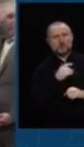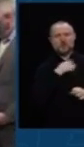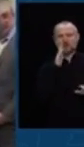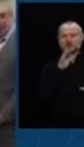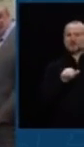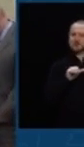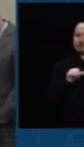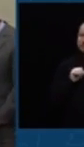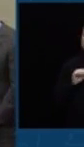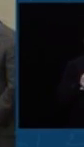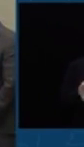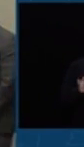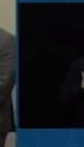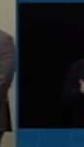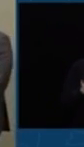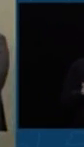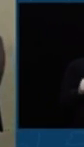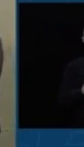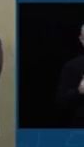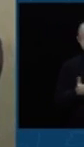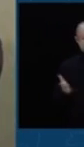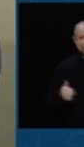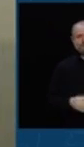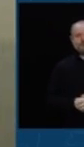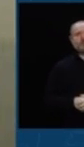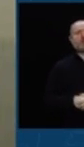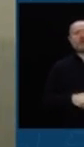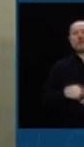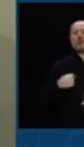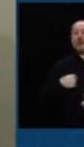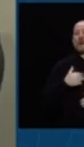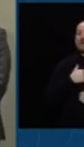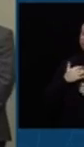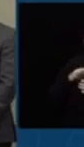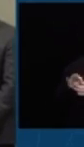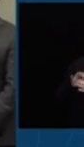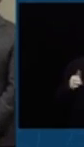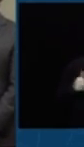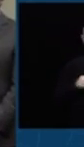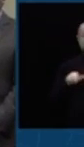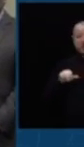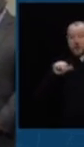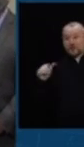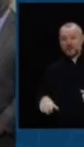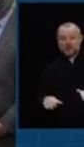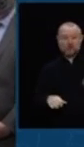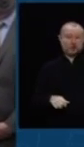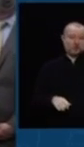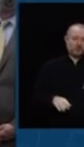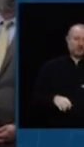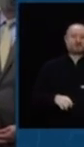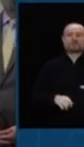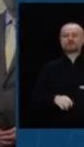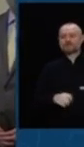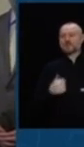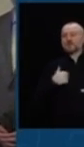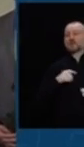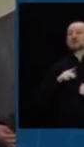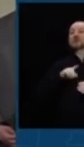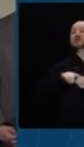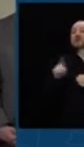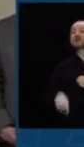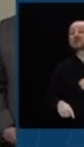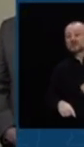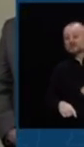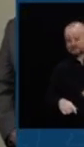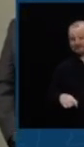más armas de fuego. Ella dijo que estas 2 áreas son el Bronx y también el Alto Manhattan. Ahora, otros detalles importantes